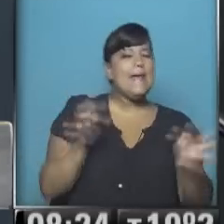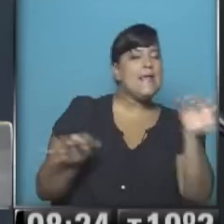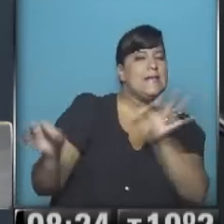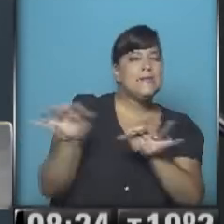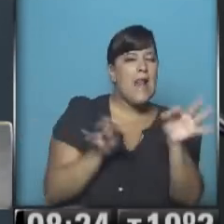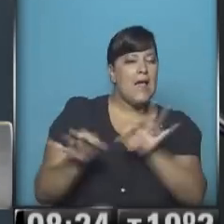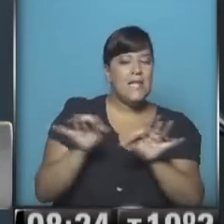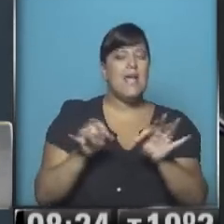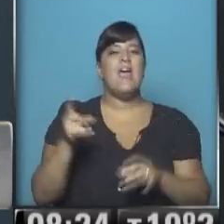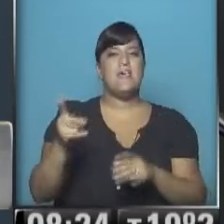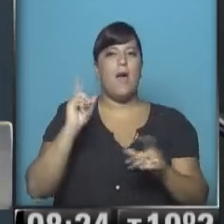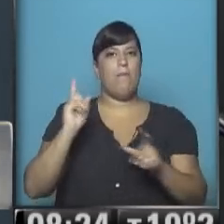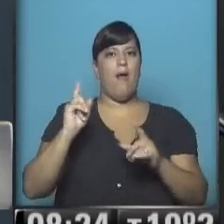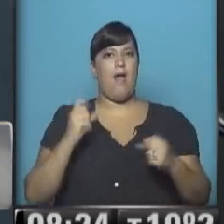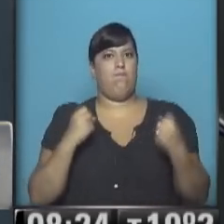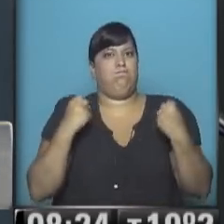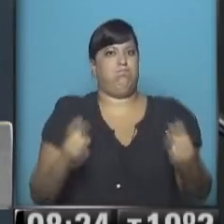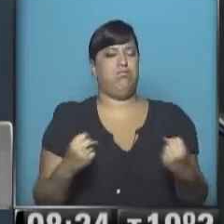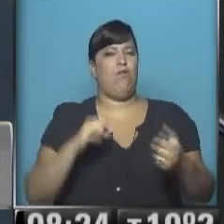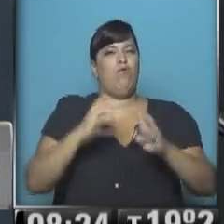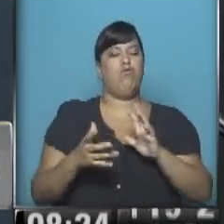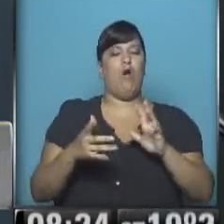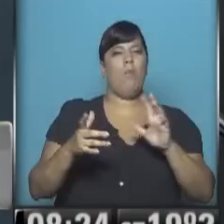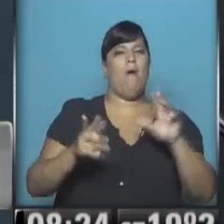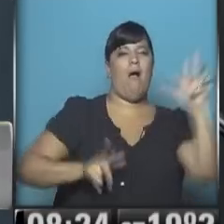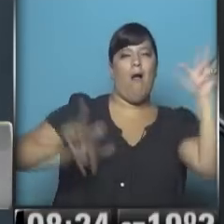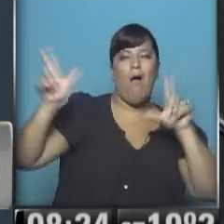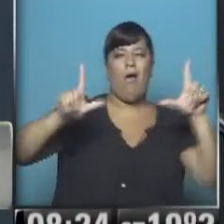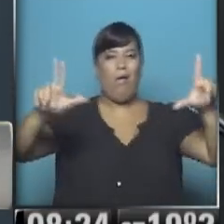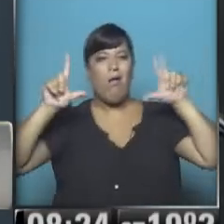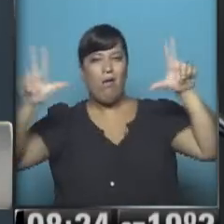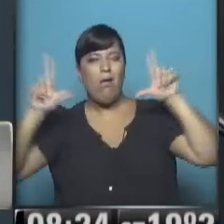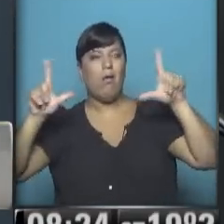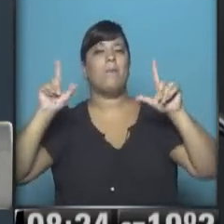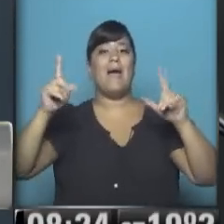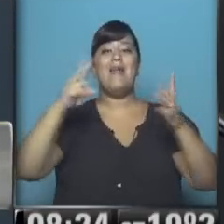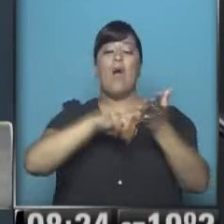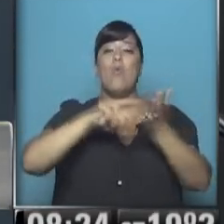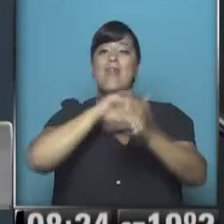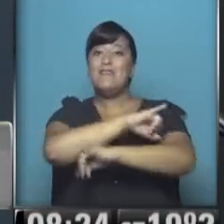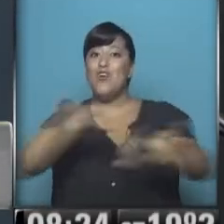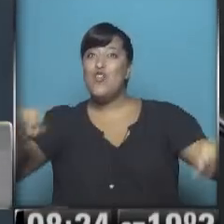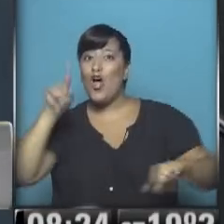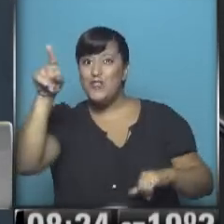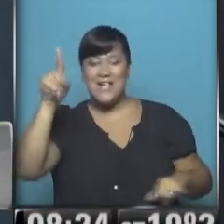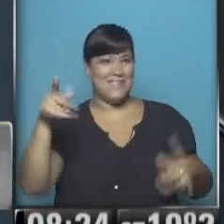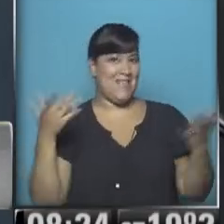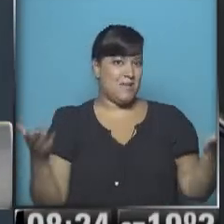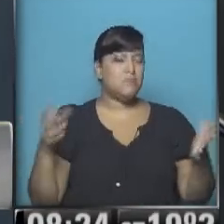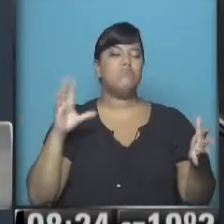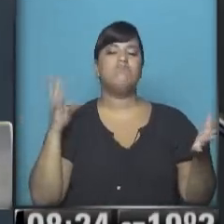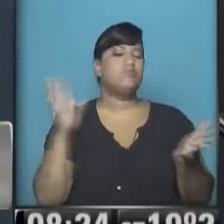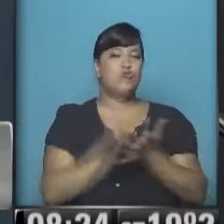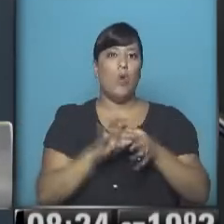punto de vista de imponer una agenda mediática para tratar de contrarrestar las buenas noticias en Argentina las buenas noticias que tienen que ver con